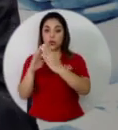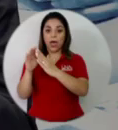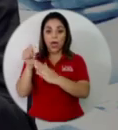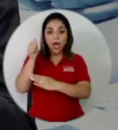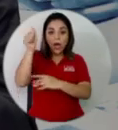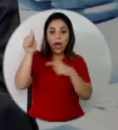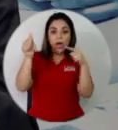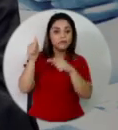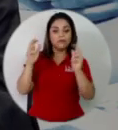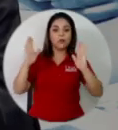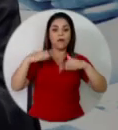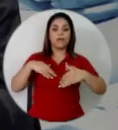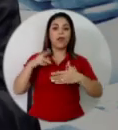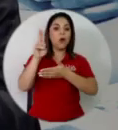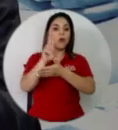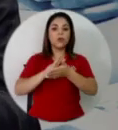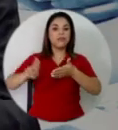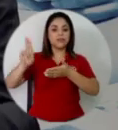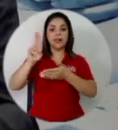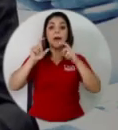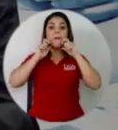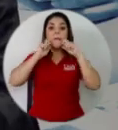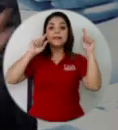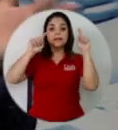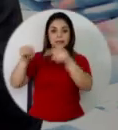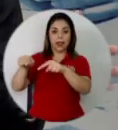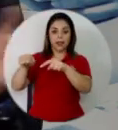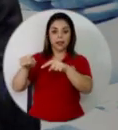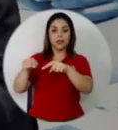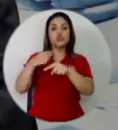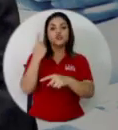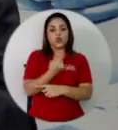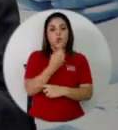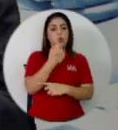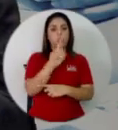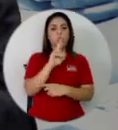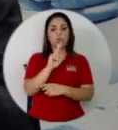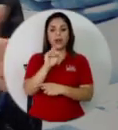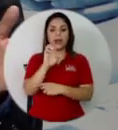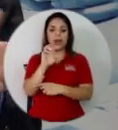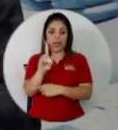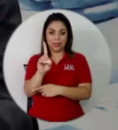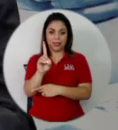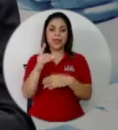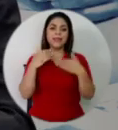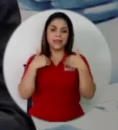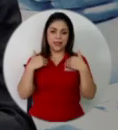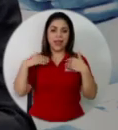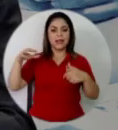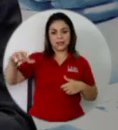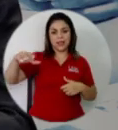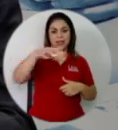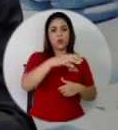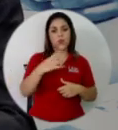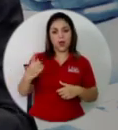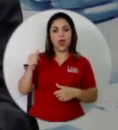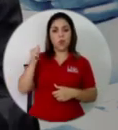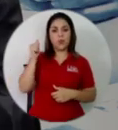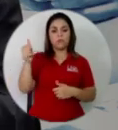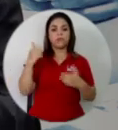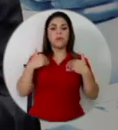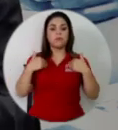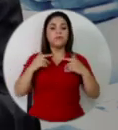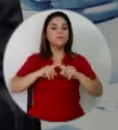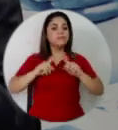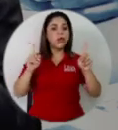ciudad donde no existía una universidad presencial. Estaba la UNED, que dentro de sus múltiples sedes tenía una en Alajuela, pero